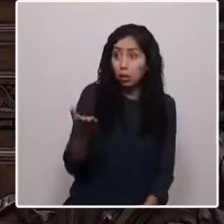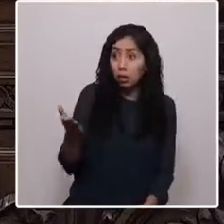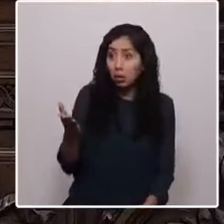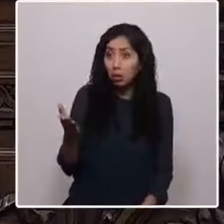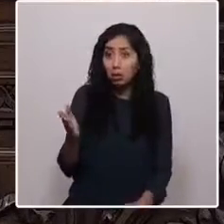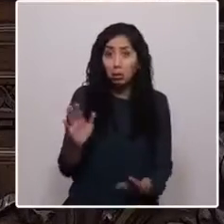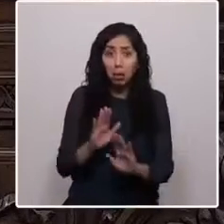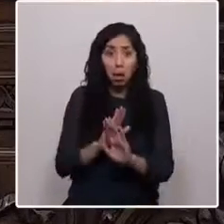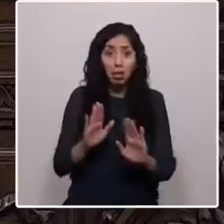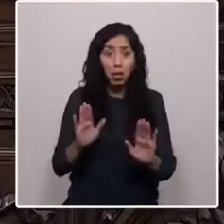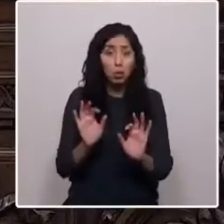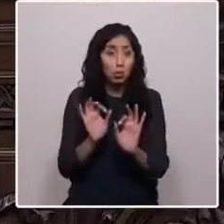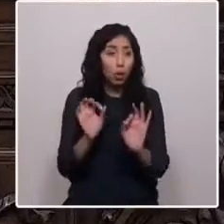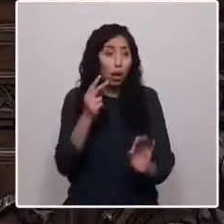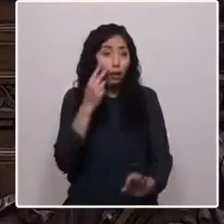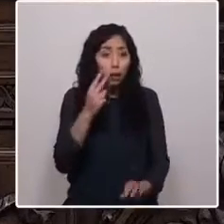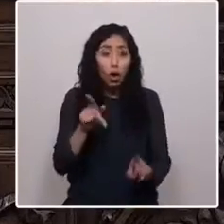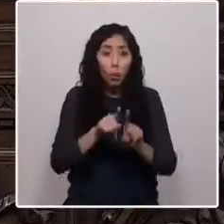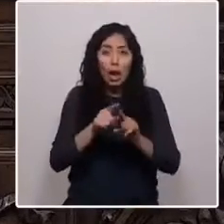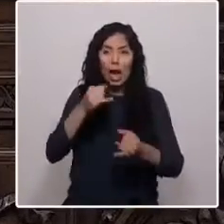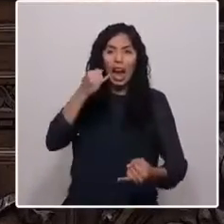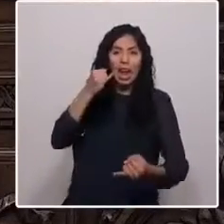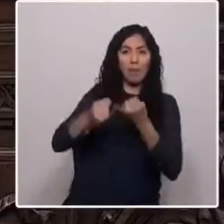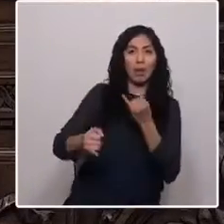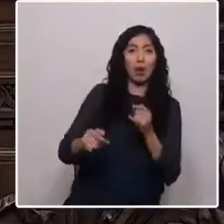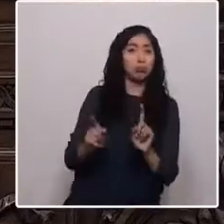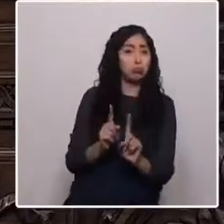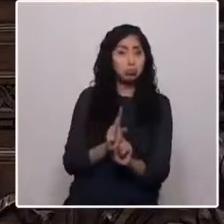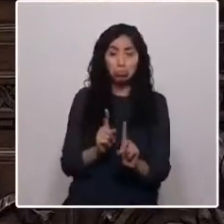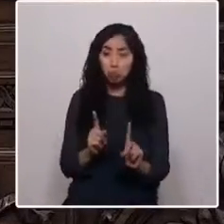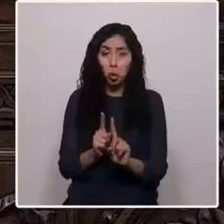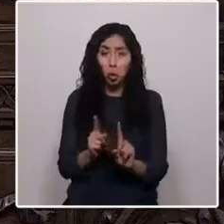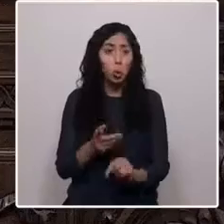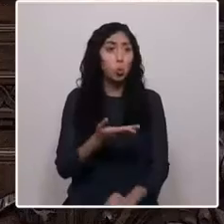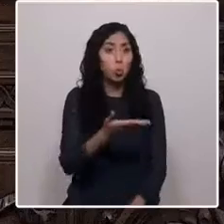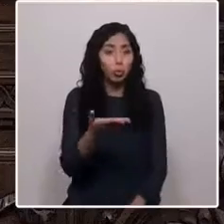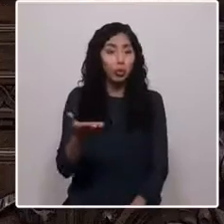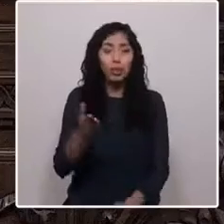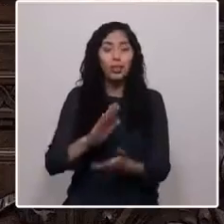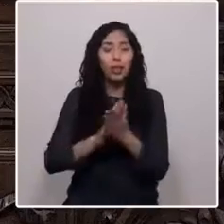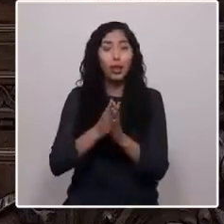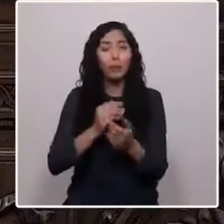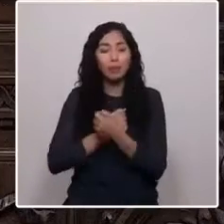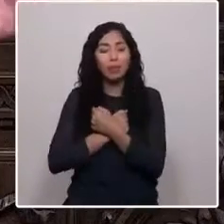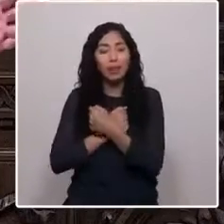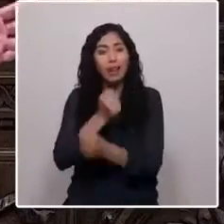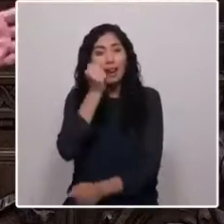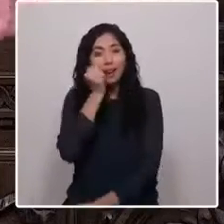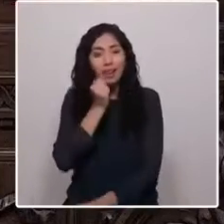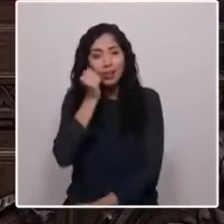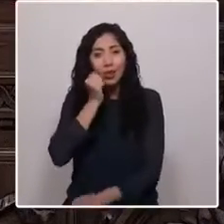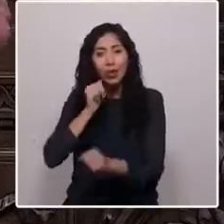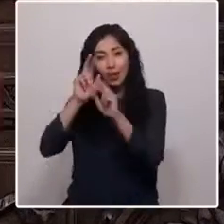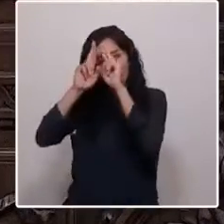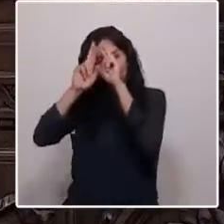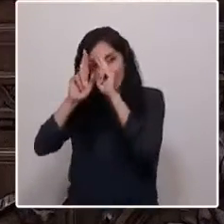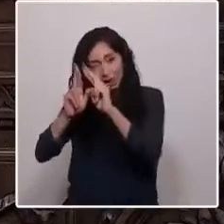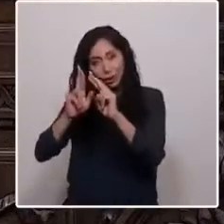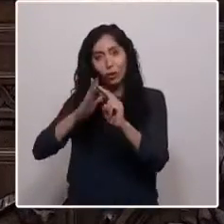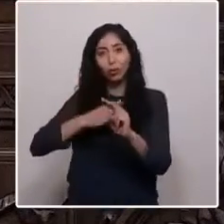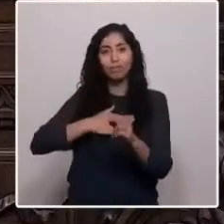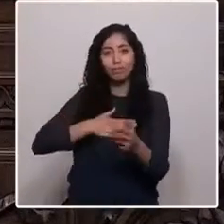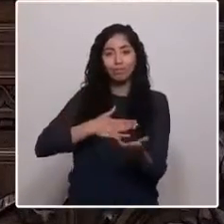veré jamás como mis enemigos. Tienen todo mi aprecio, mi respeto y mi